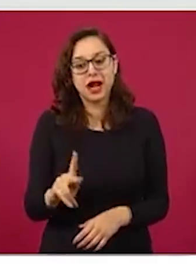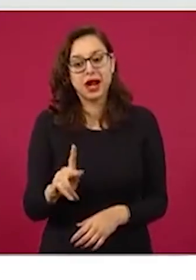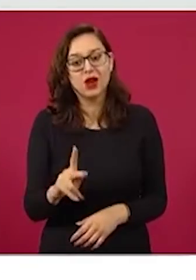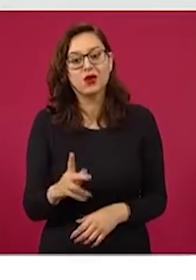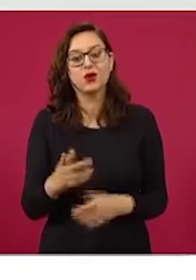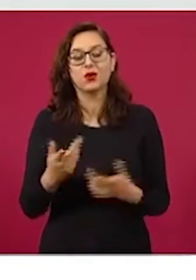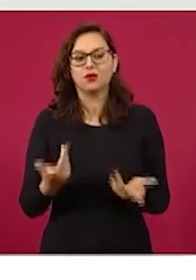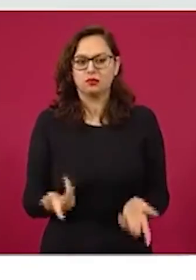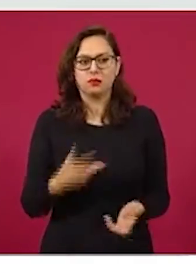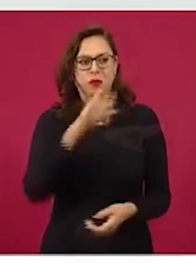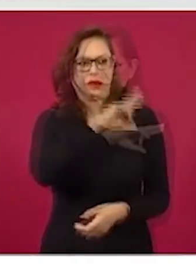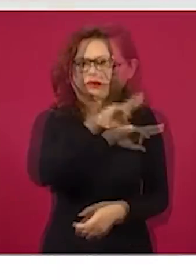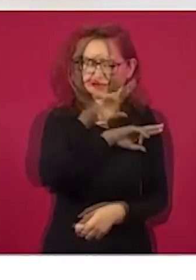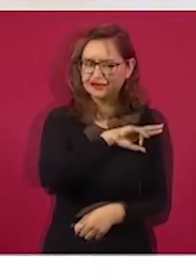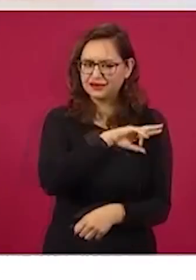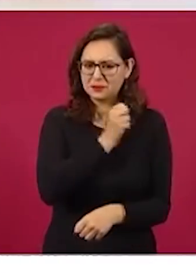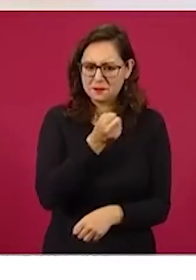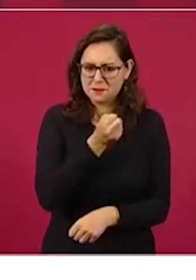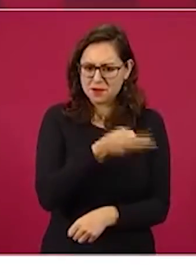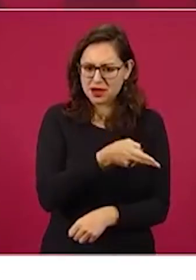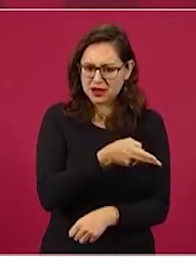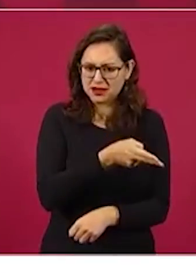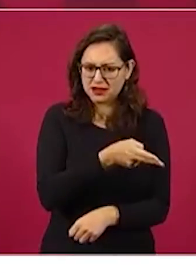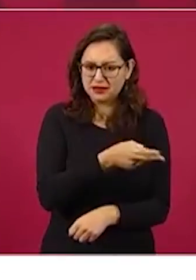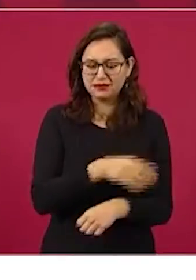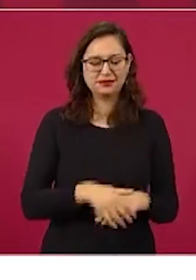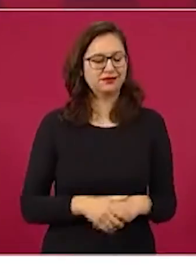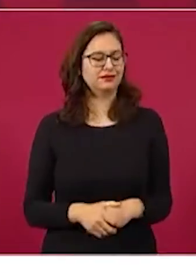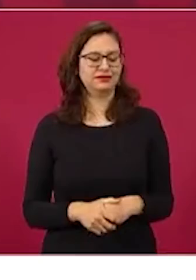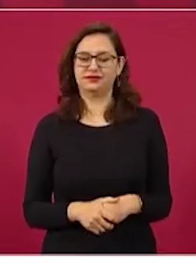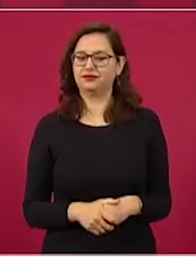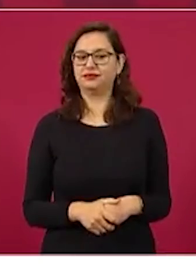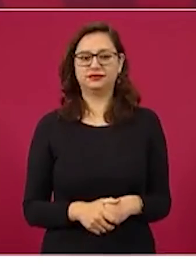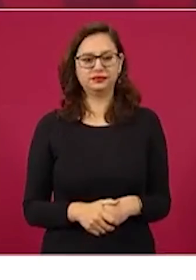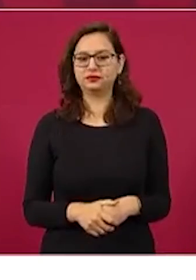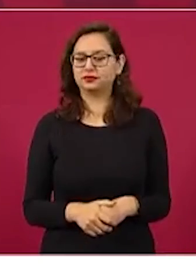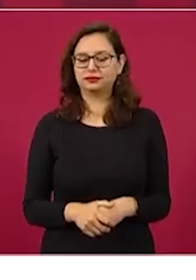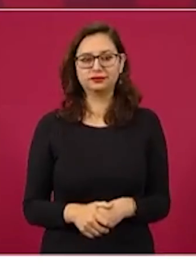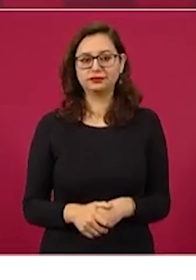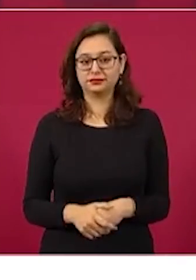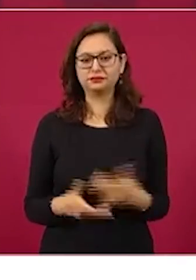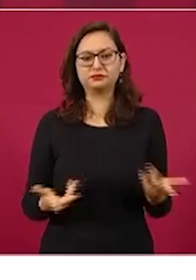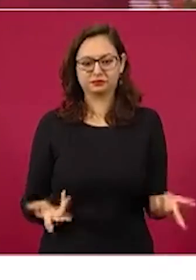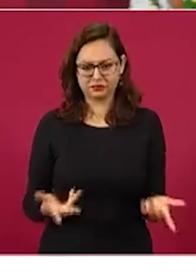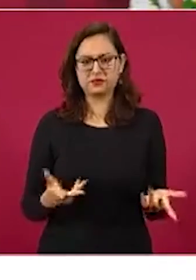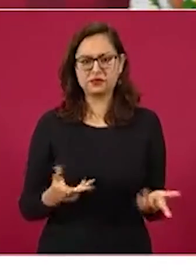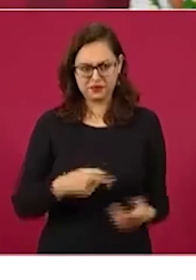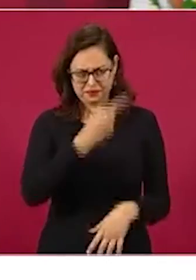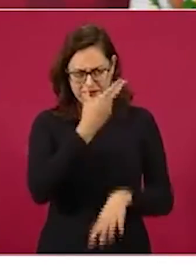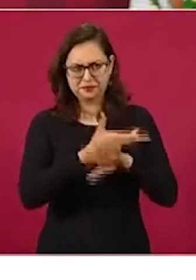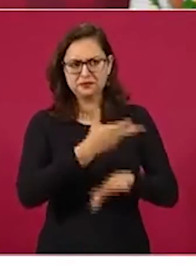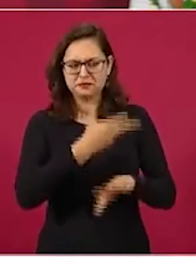a la Comisión Federal de Electricidad. Tenemos muchas posibilidades de llegar a acuerdos.